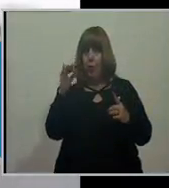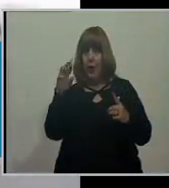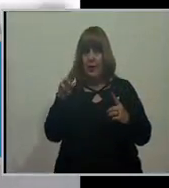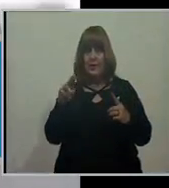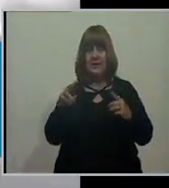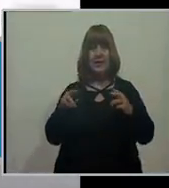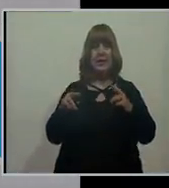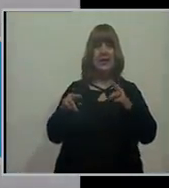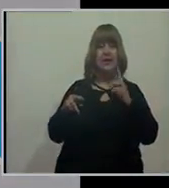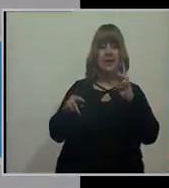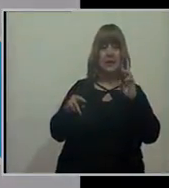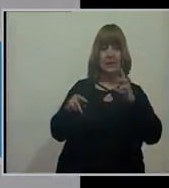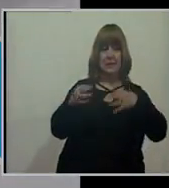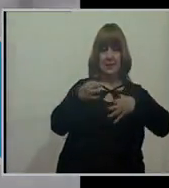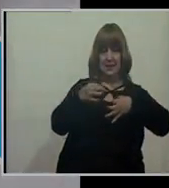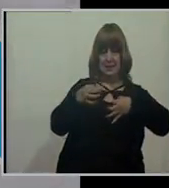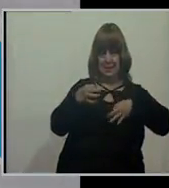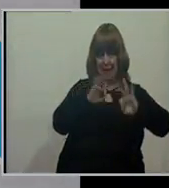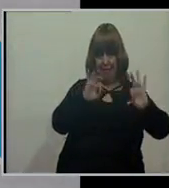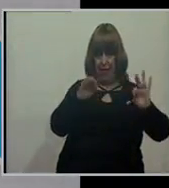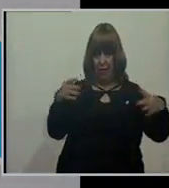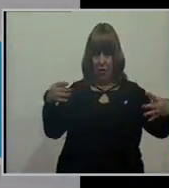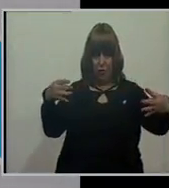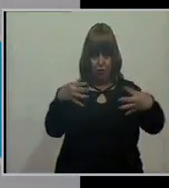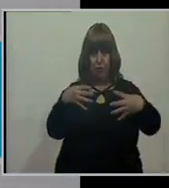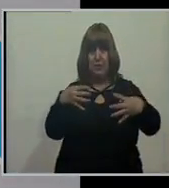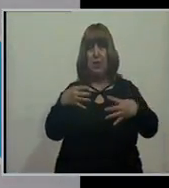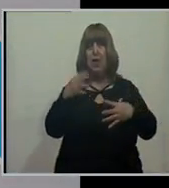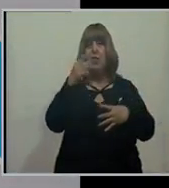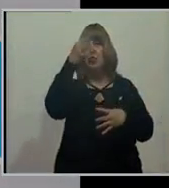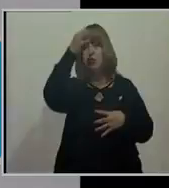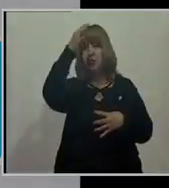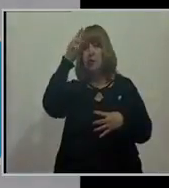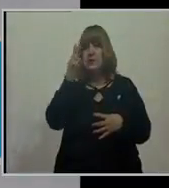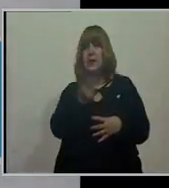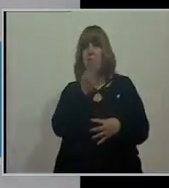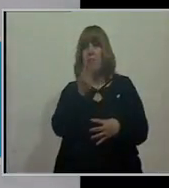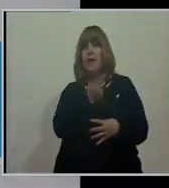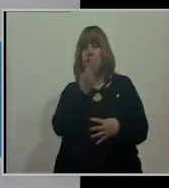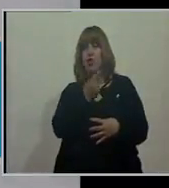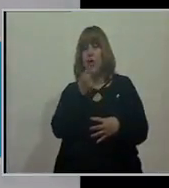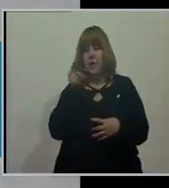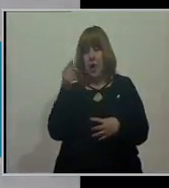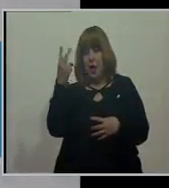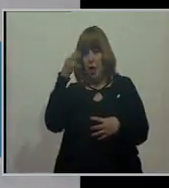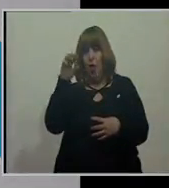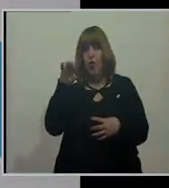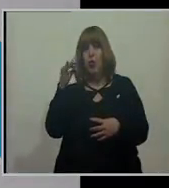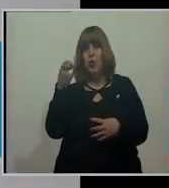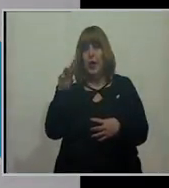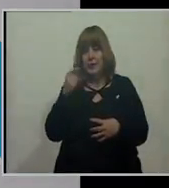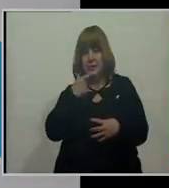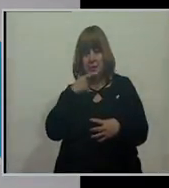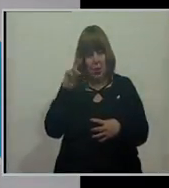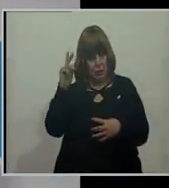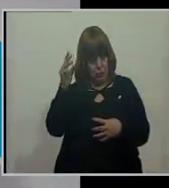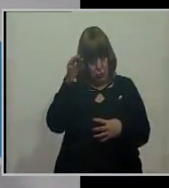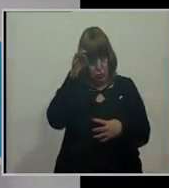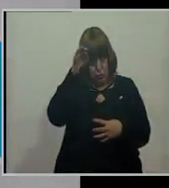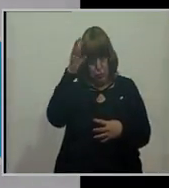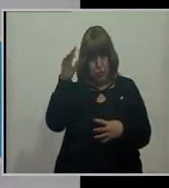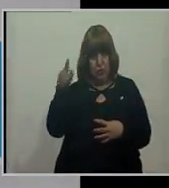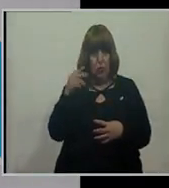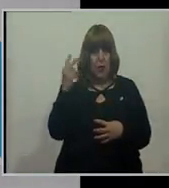12 muertos en la revancha que se jugó en El Salvador. 12 muertos hondureños que resultaron muertos y a raíz de esto la